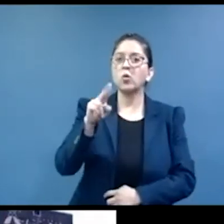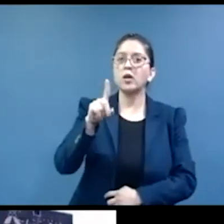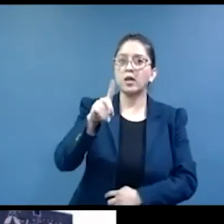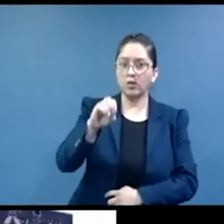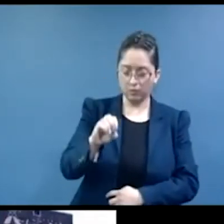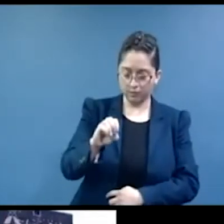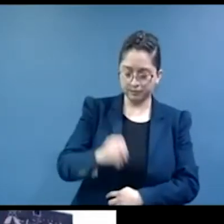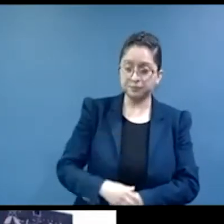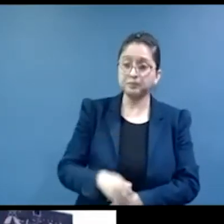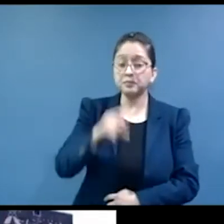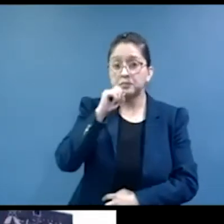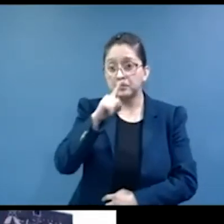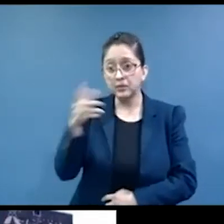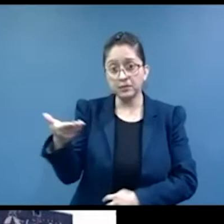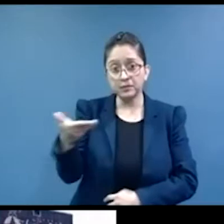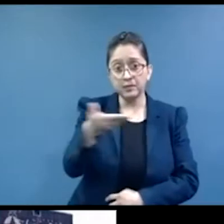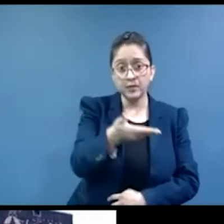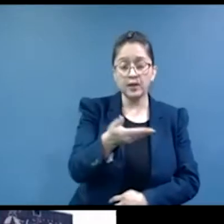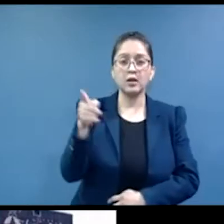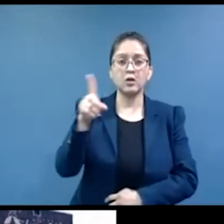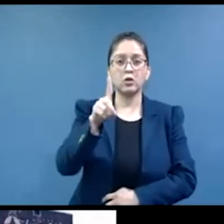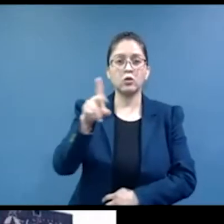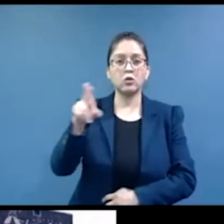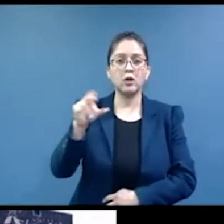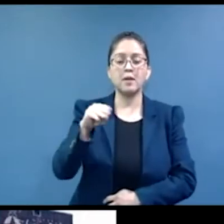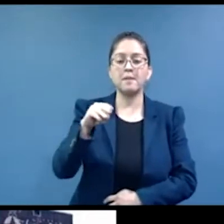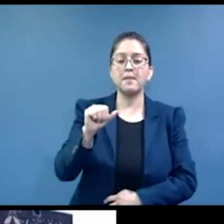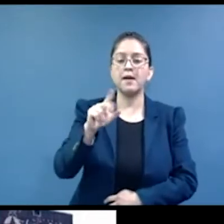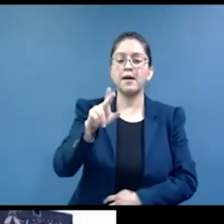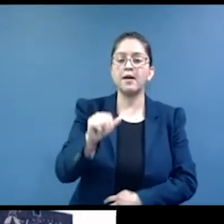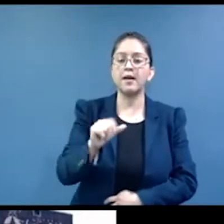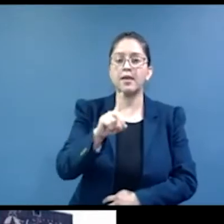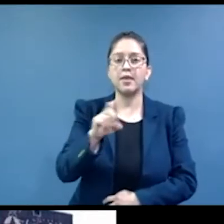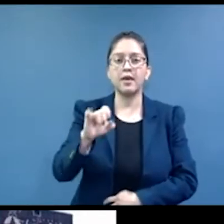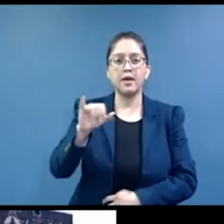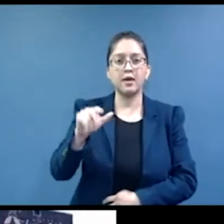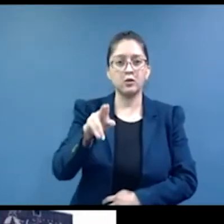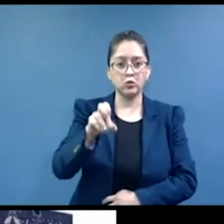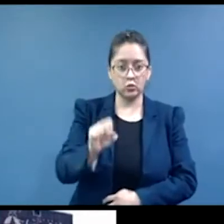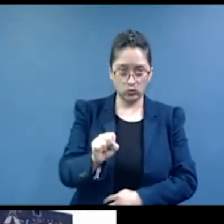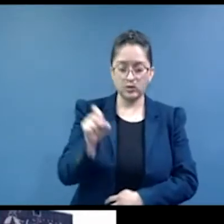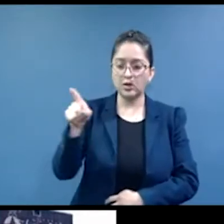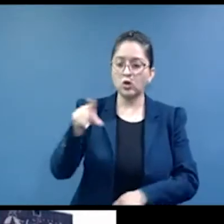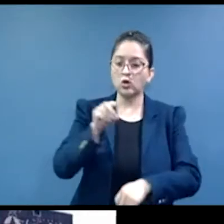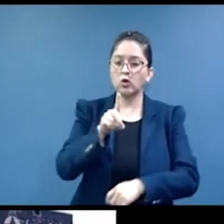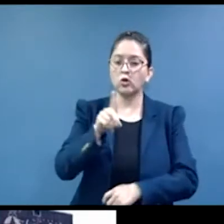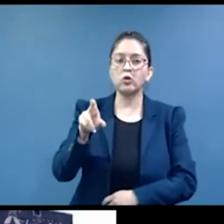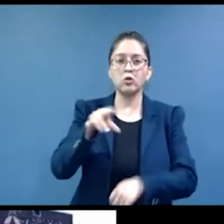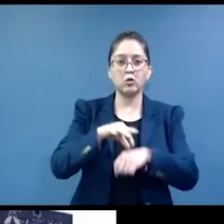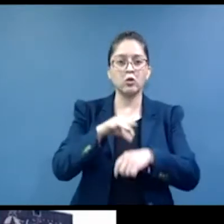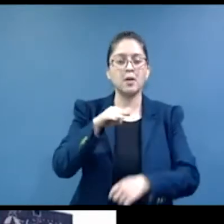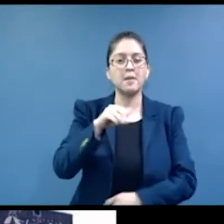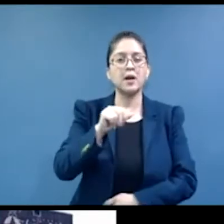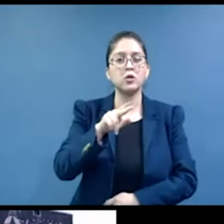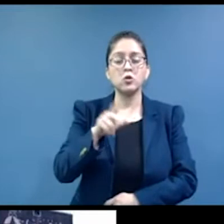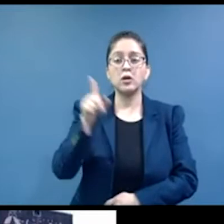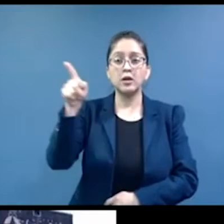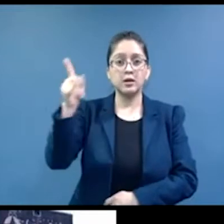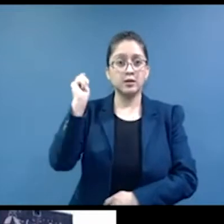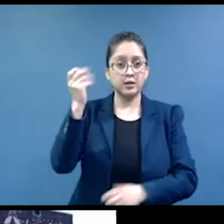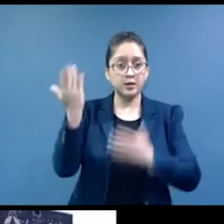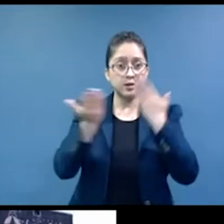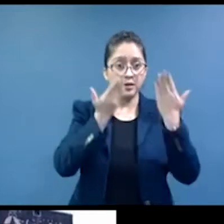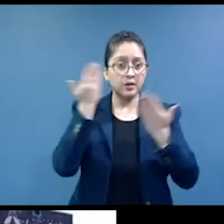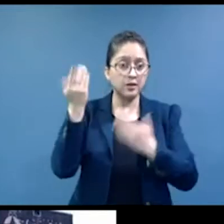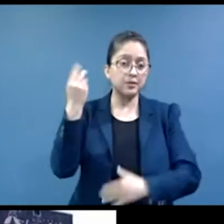Y también nos acompaña la doctora María de Jesús Medina Arellano, la doctora Marichuy. Es licenciada en Derecho por la Universidad Autónoma de